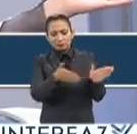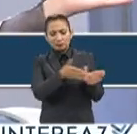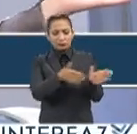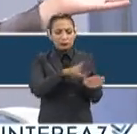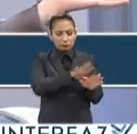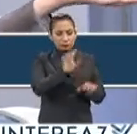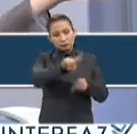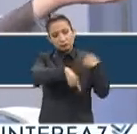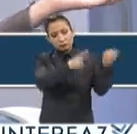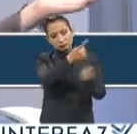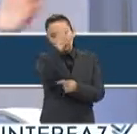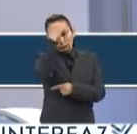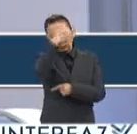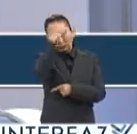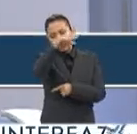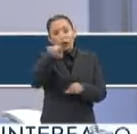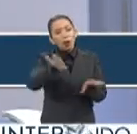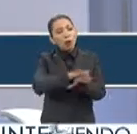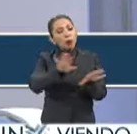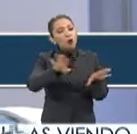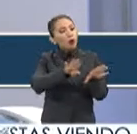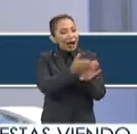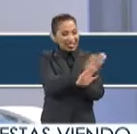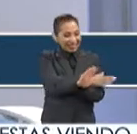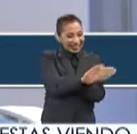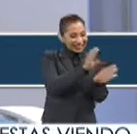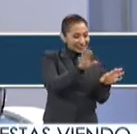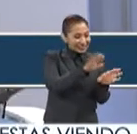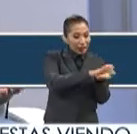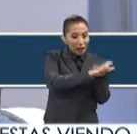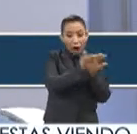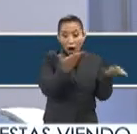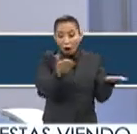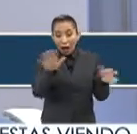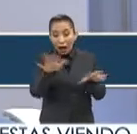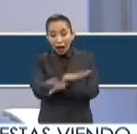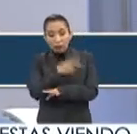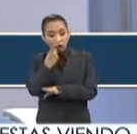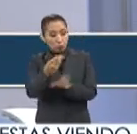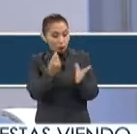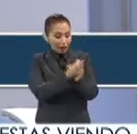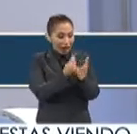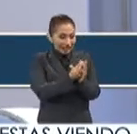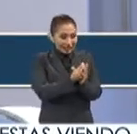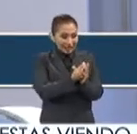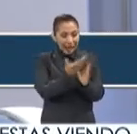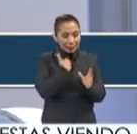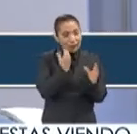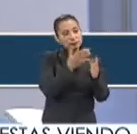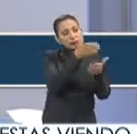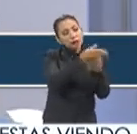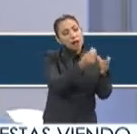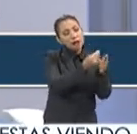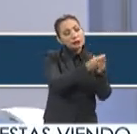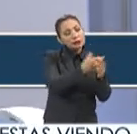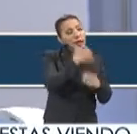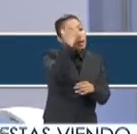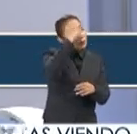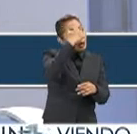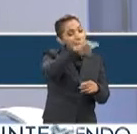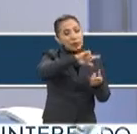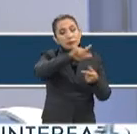la oportunidad de vivir esta experiencia. ¿Cómo cambió tu práctica docente antes de vivirlo y después de